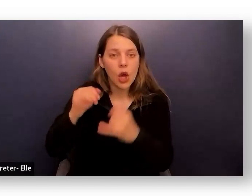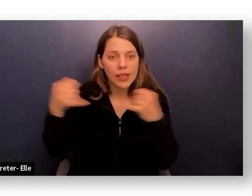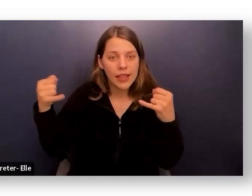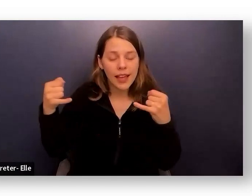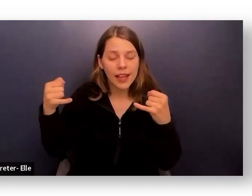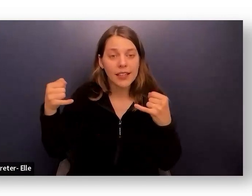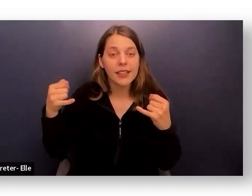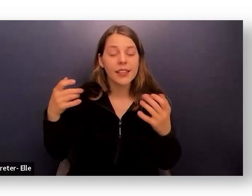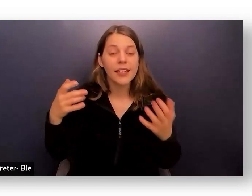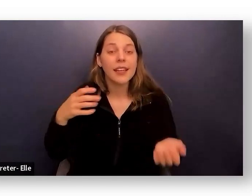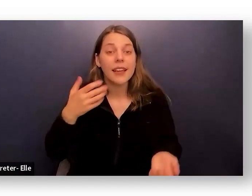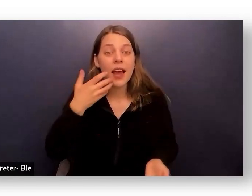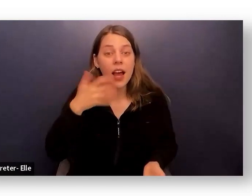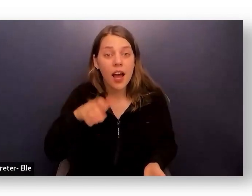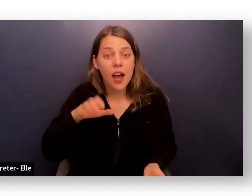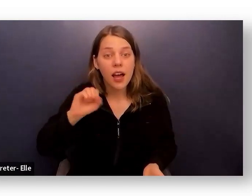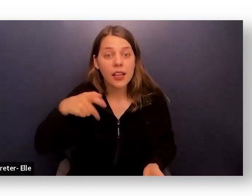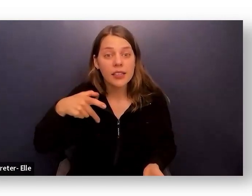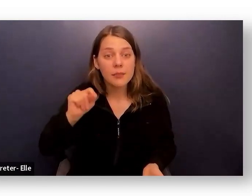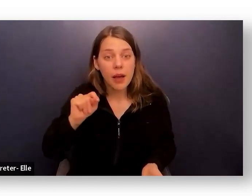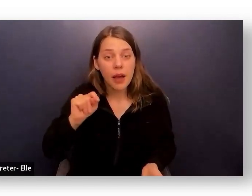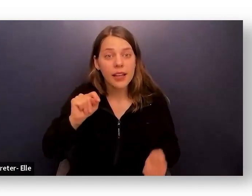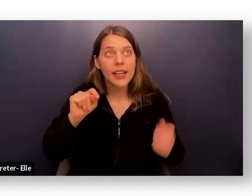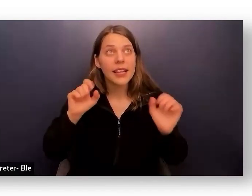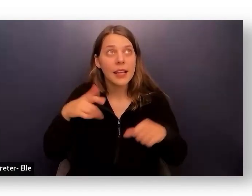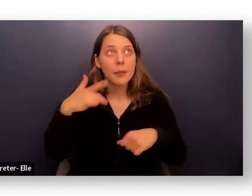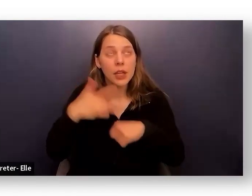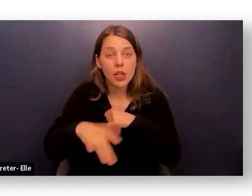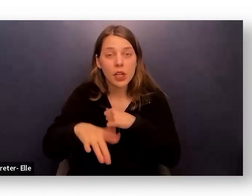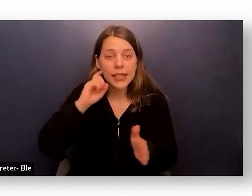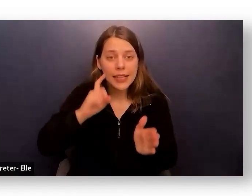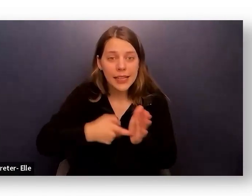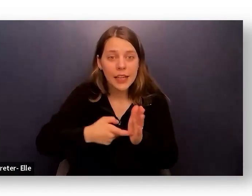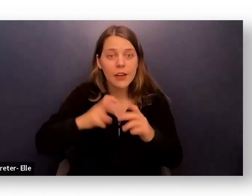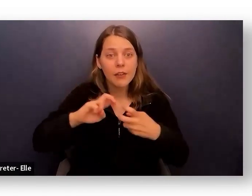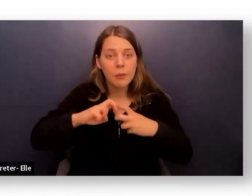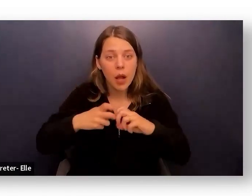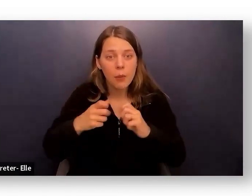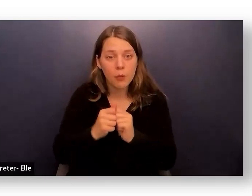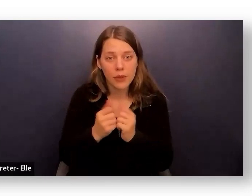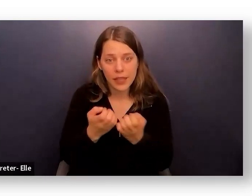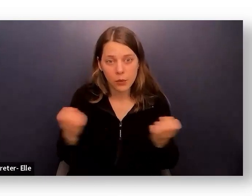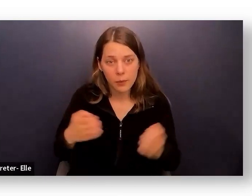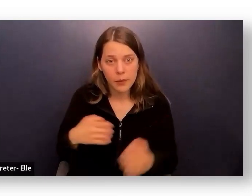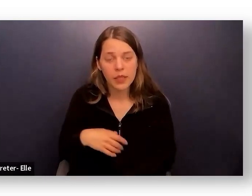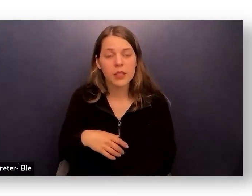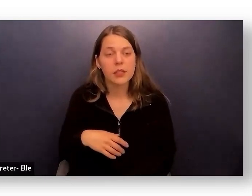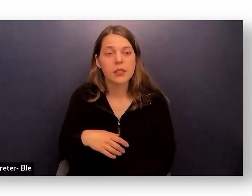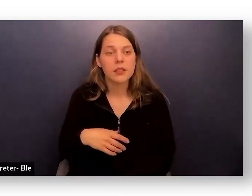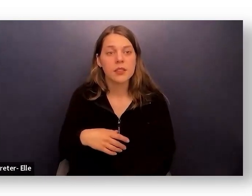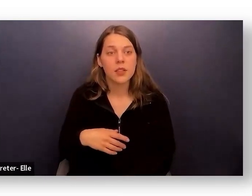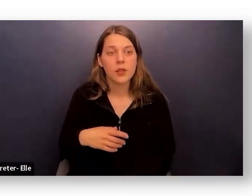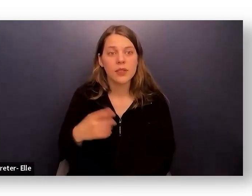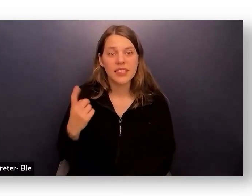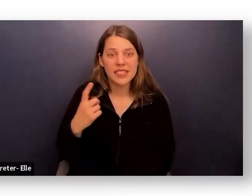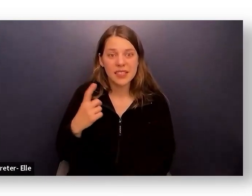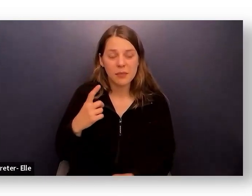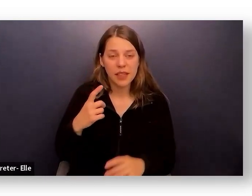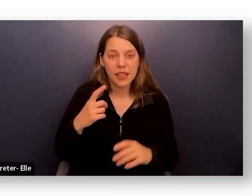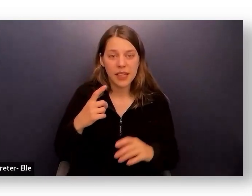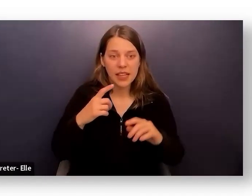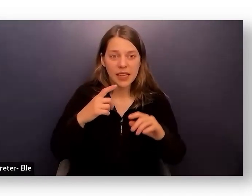zonas calientes. Entonces, esas zonas calientes pueden ser indicadores tempranos para